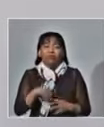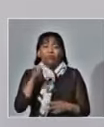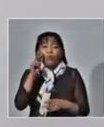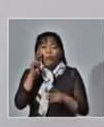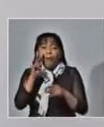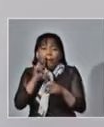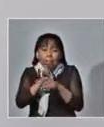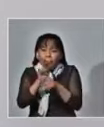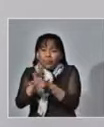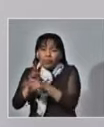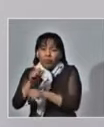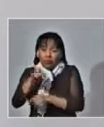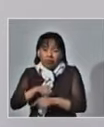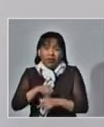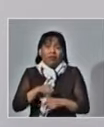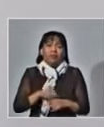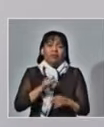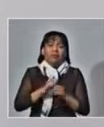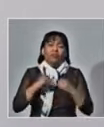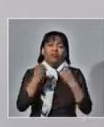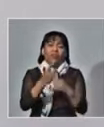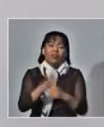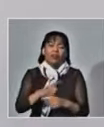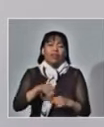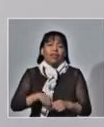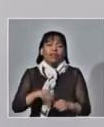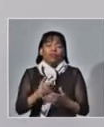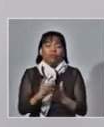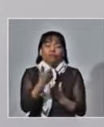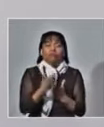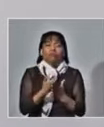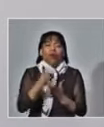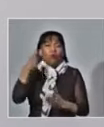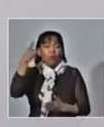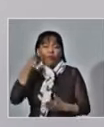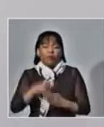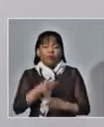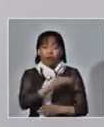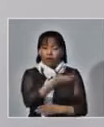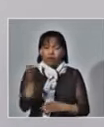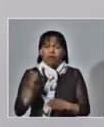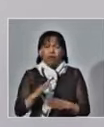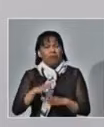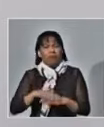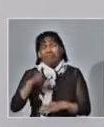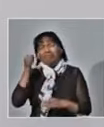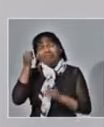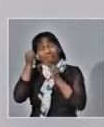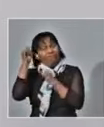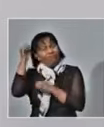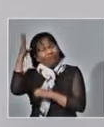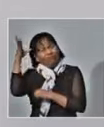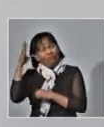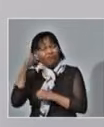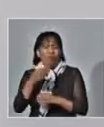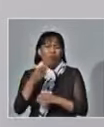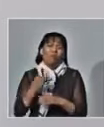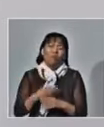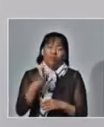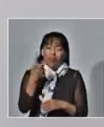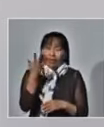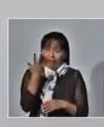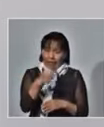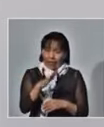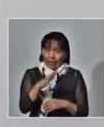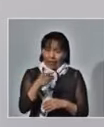pero que sean las empresas poblanas, que el dinero se quede en Puebla. En cuanto al campo, ha sido lo más olvidado en los últimos años. De cada 10